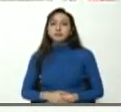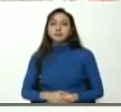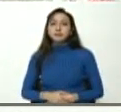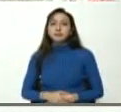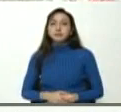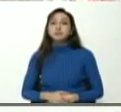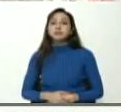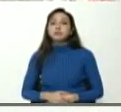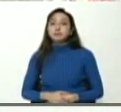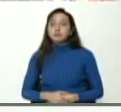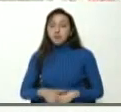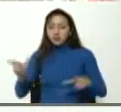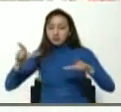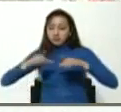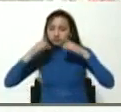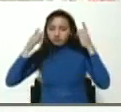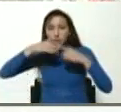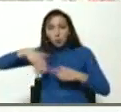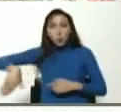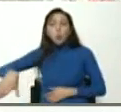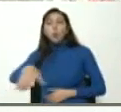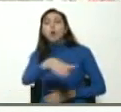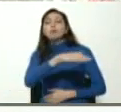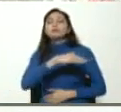invicto pueblo de la guaira